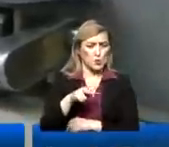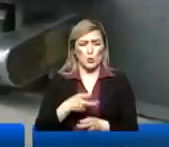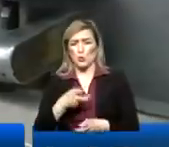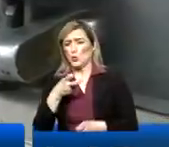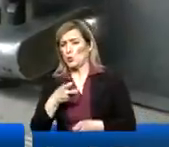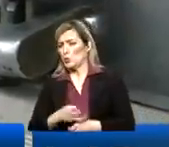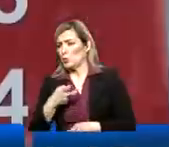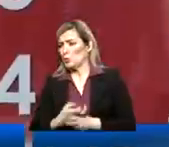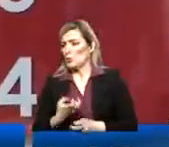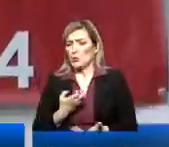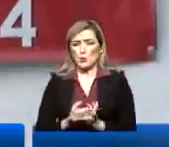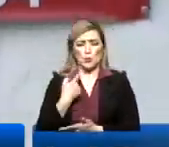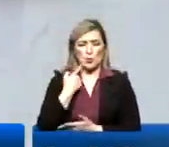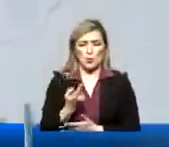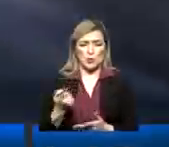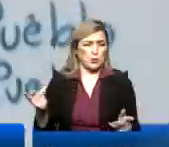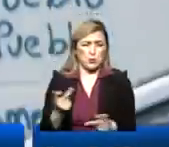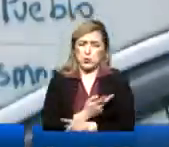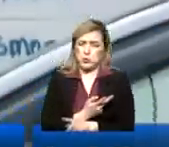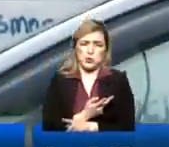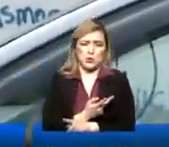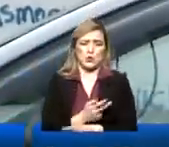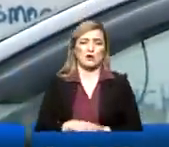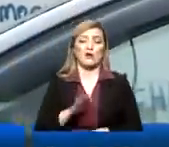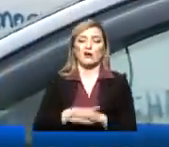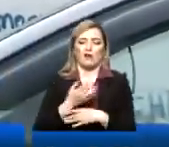los efectos económicos de la post-cuarentena.